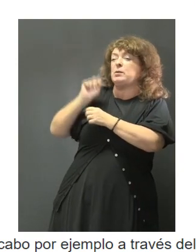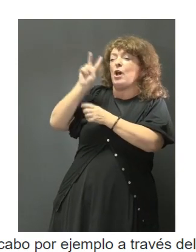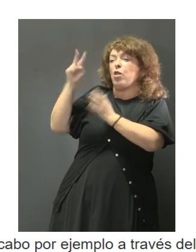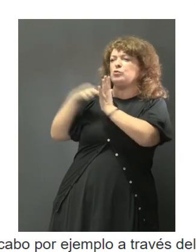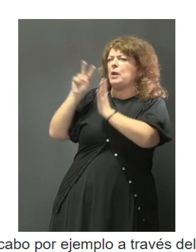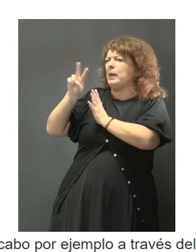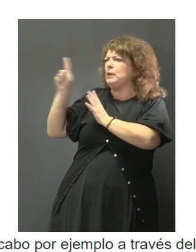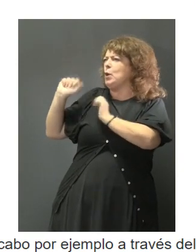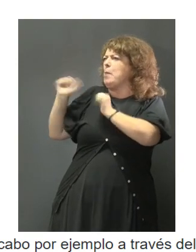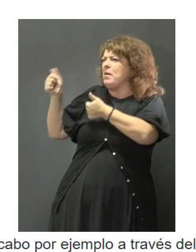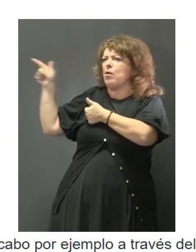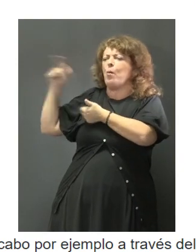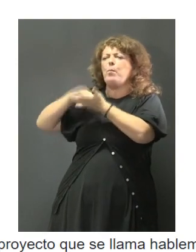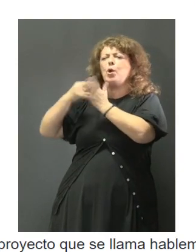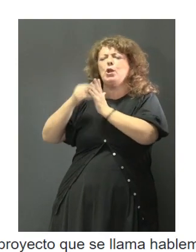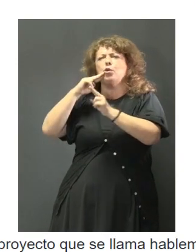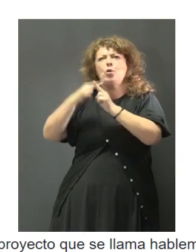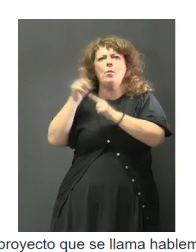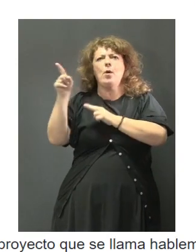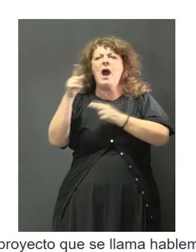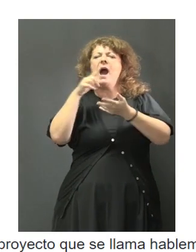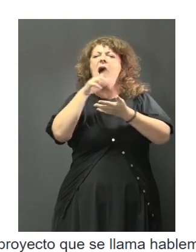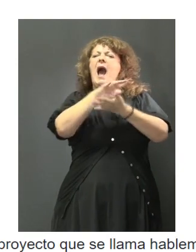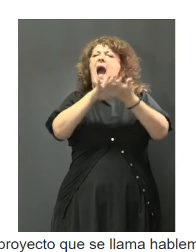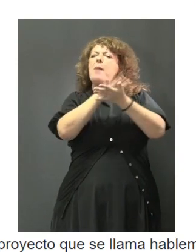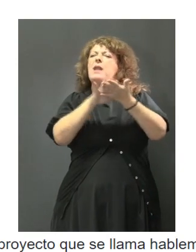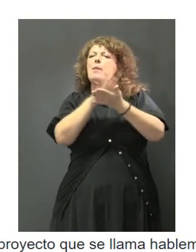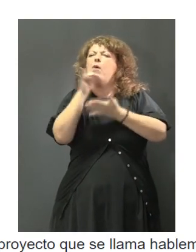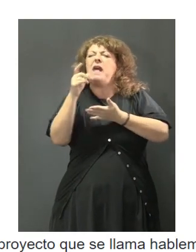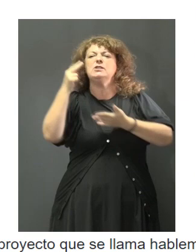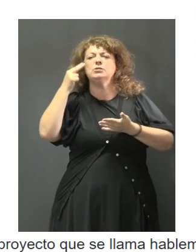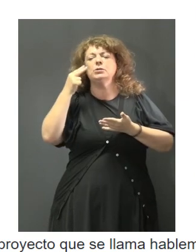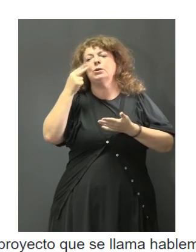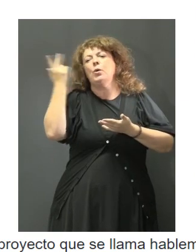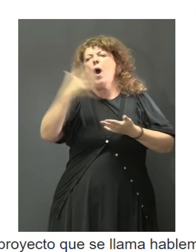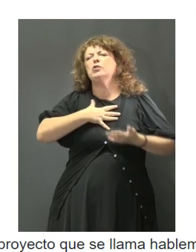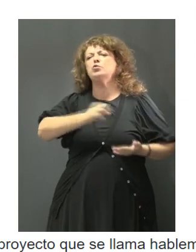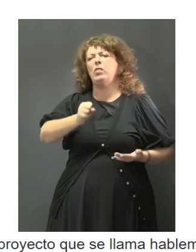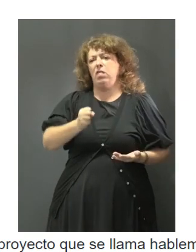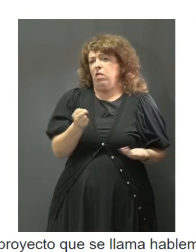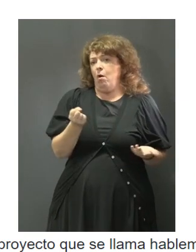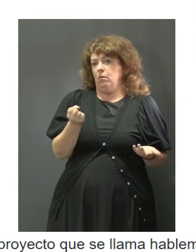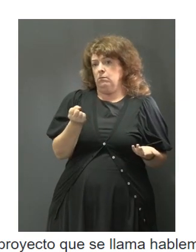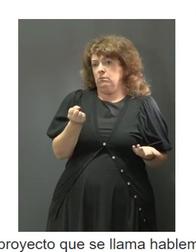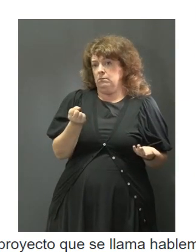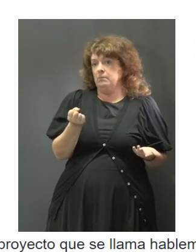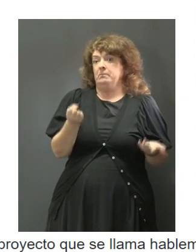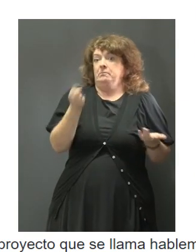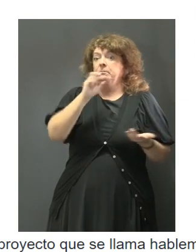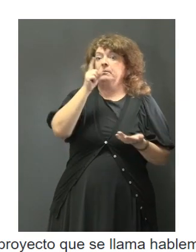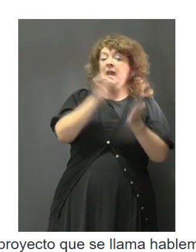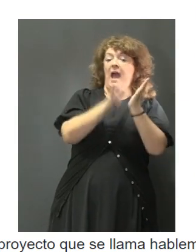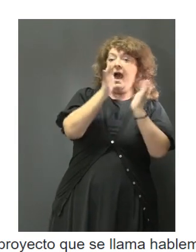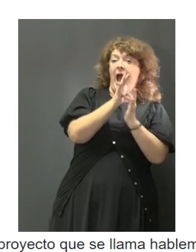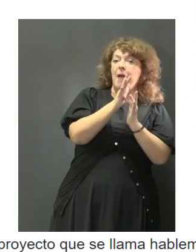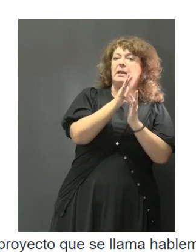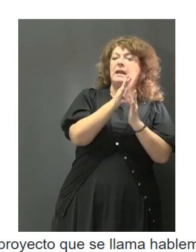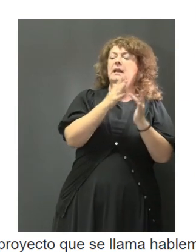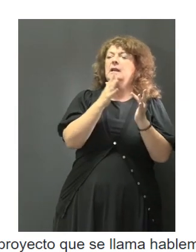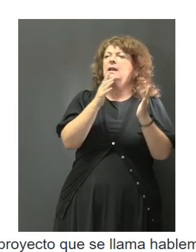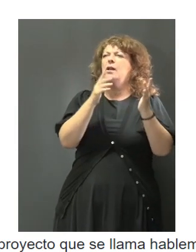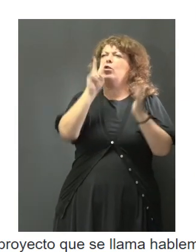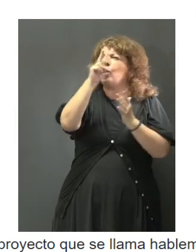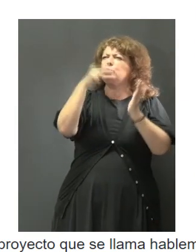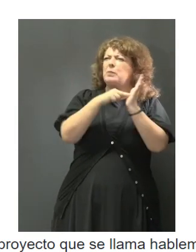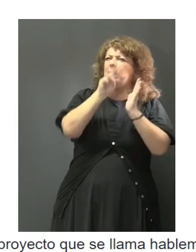inició un proyecto que se llama Hablemos de suicidio y en el 2023, abril del 2023, se ha